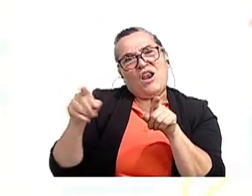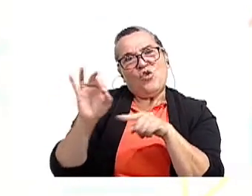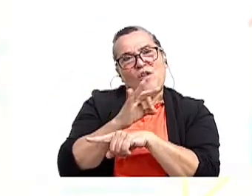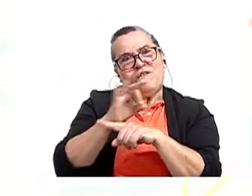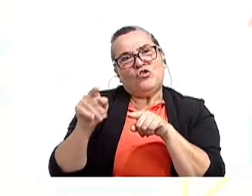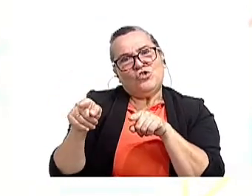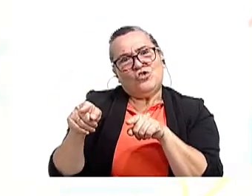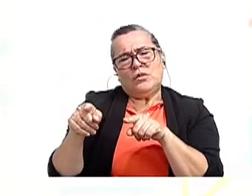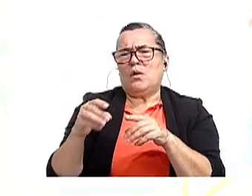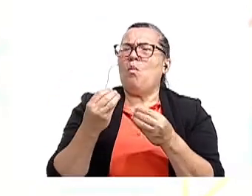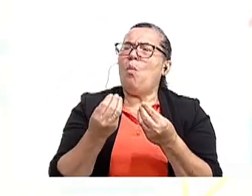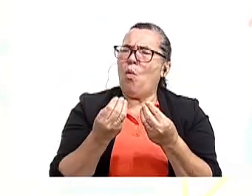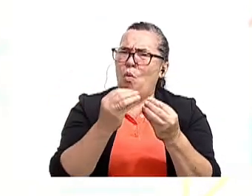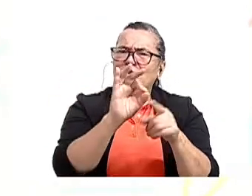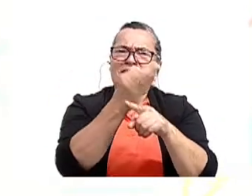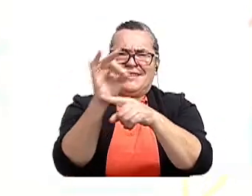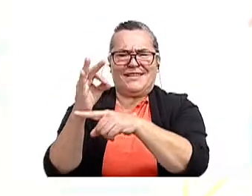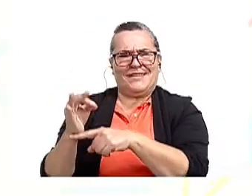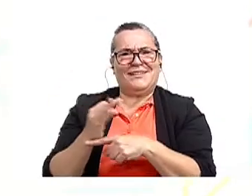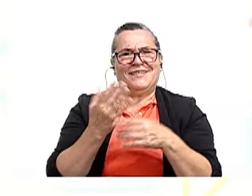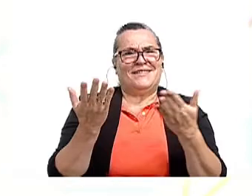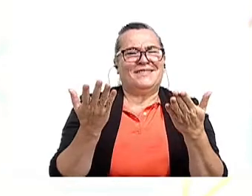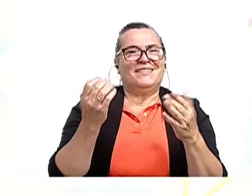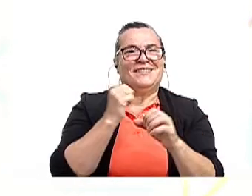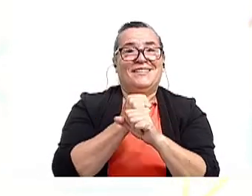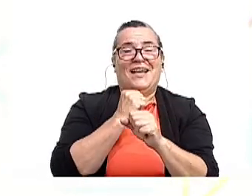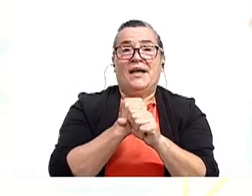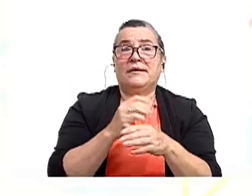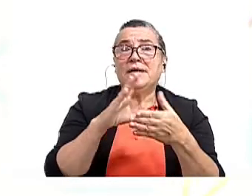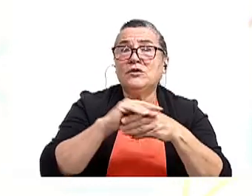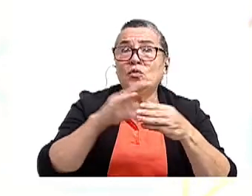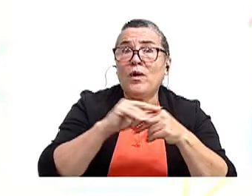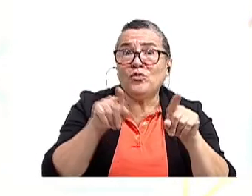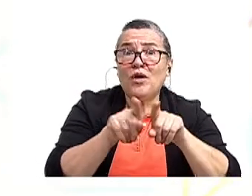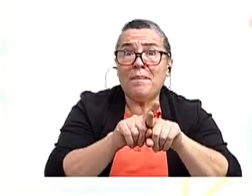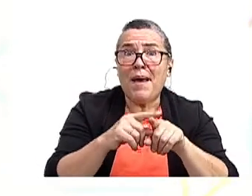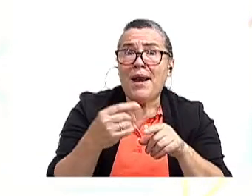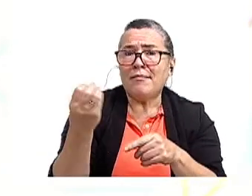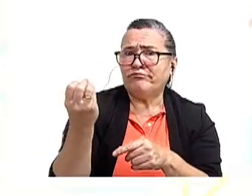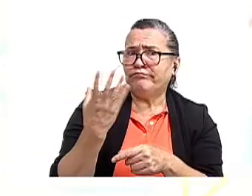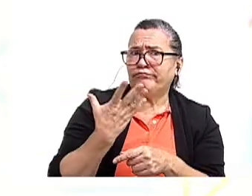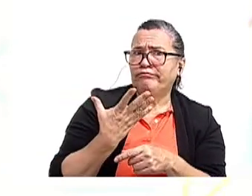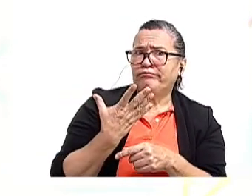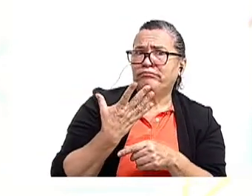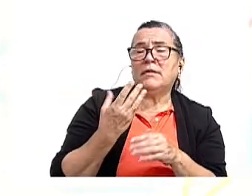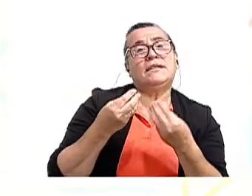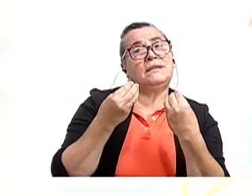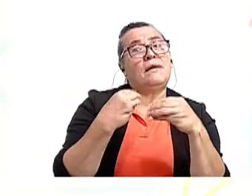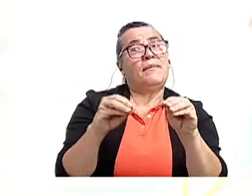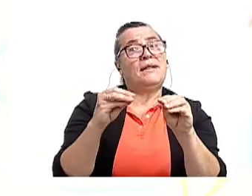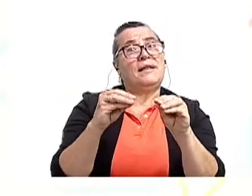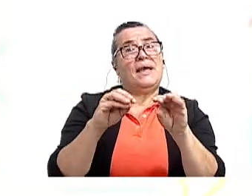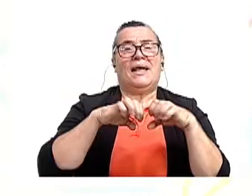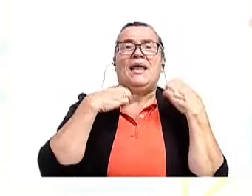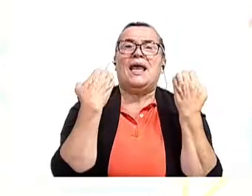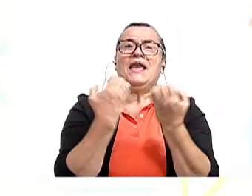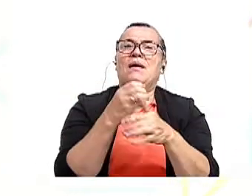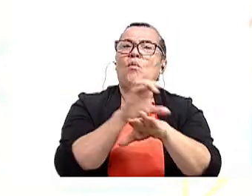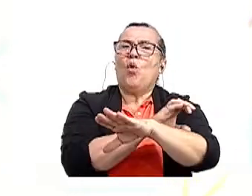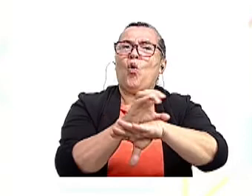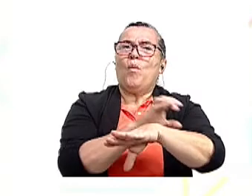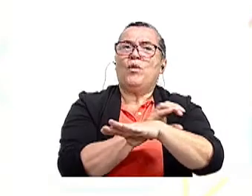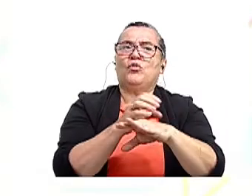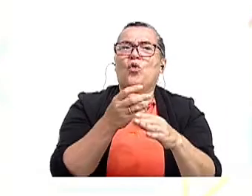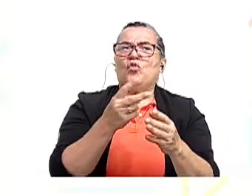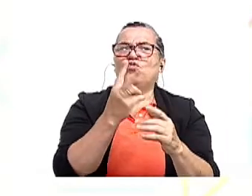de muchas formas. Les cuento que mi hermana me comentaba que se va a vender el equipo de cómputo cuando su